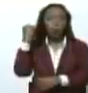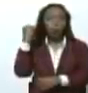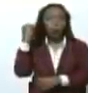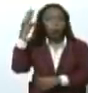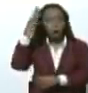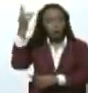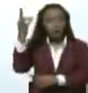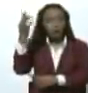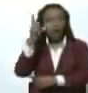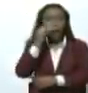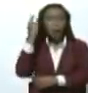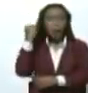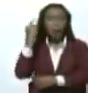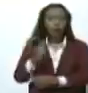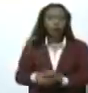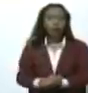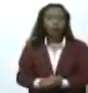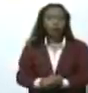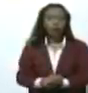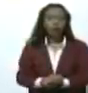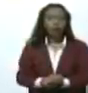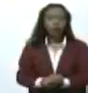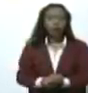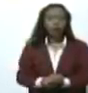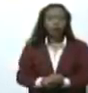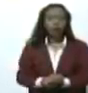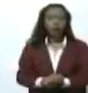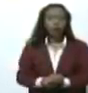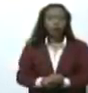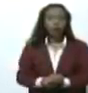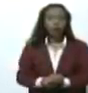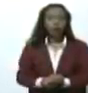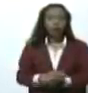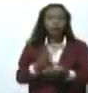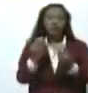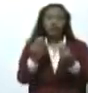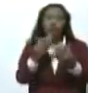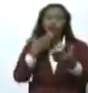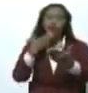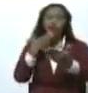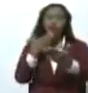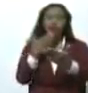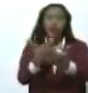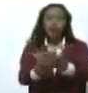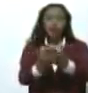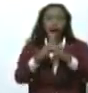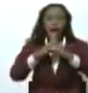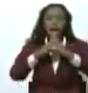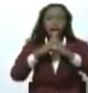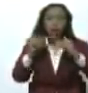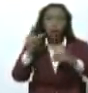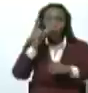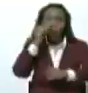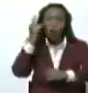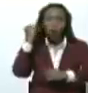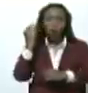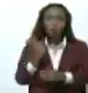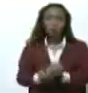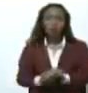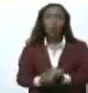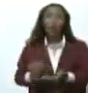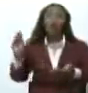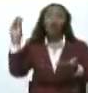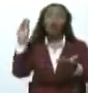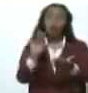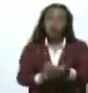concejales y concejalas. Muchísimas gracias a todos y a todas.